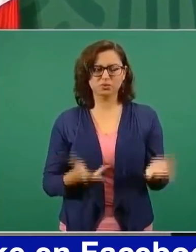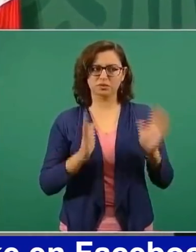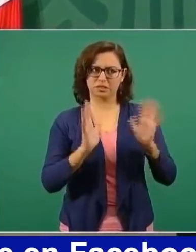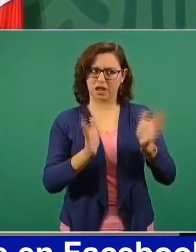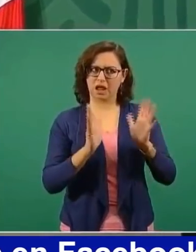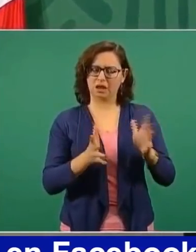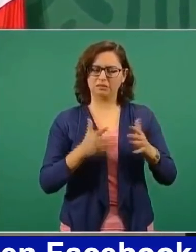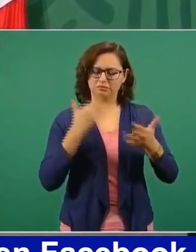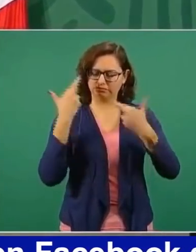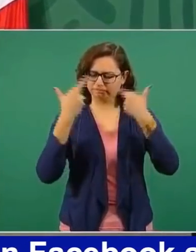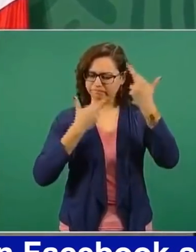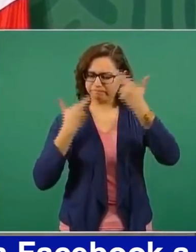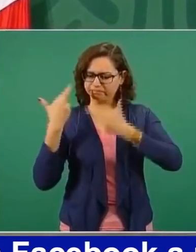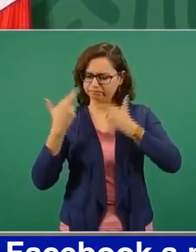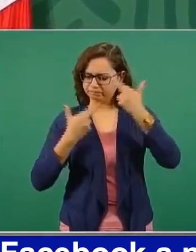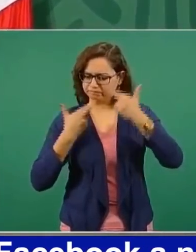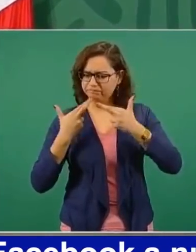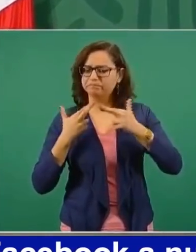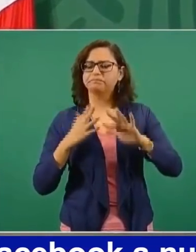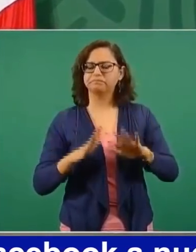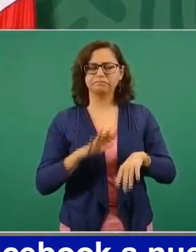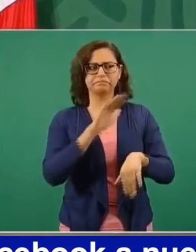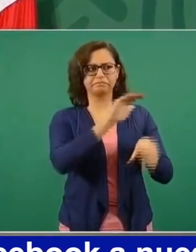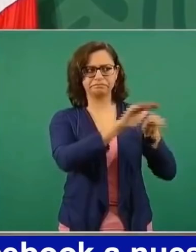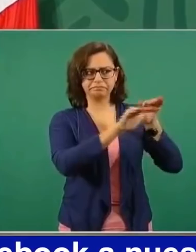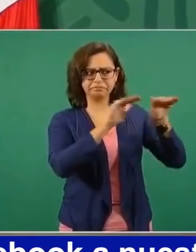empresarios, con los que